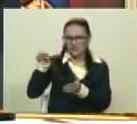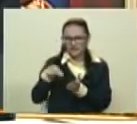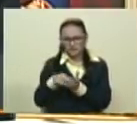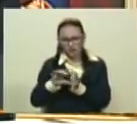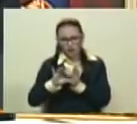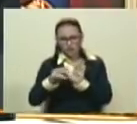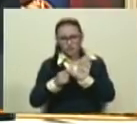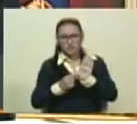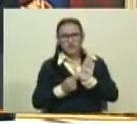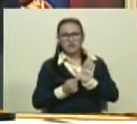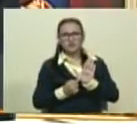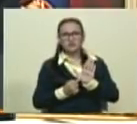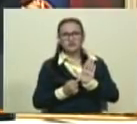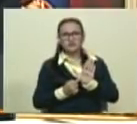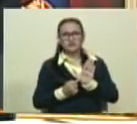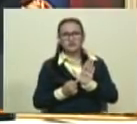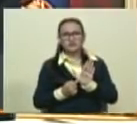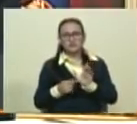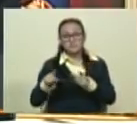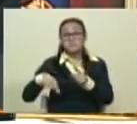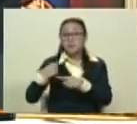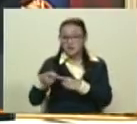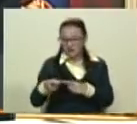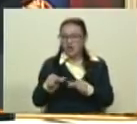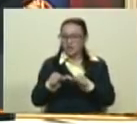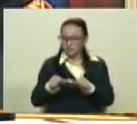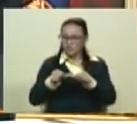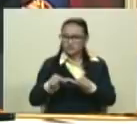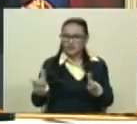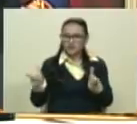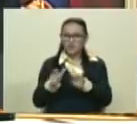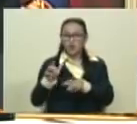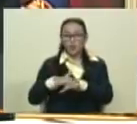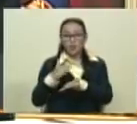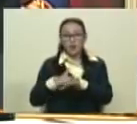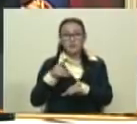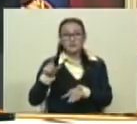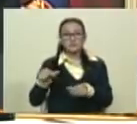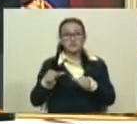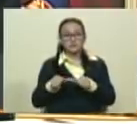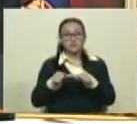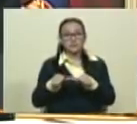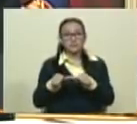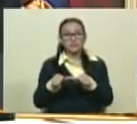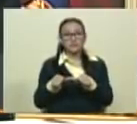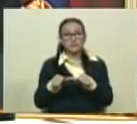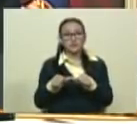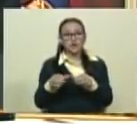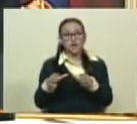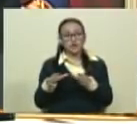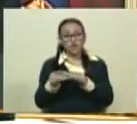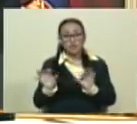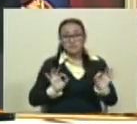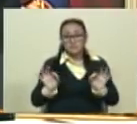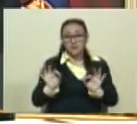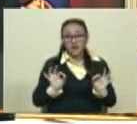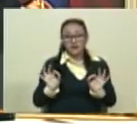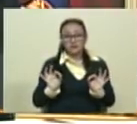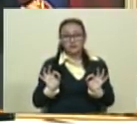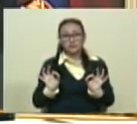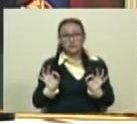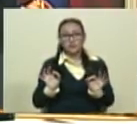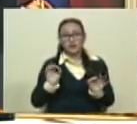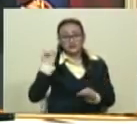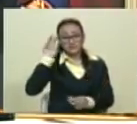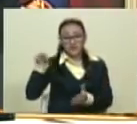Constituyente. Mañana vamos a continuarla y el jueves. Y todo lo que estamos preparando, lo estamos preparando entre la